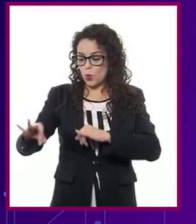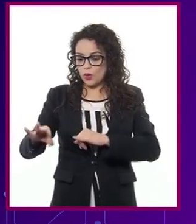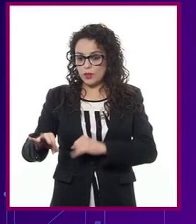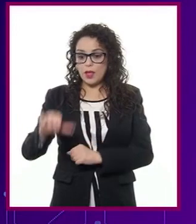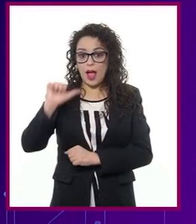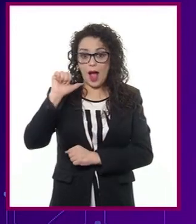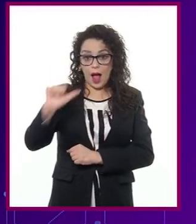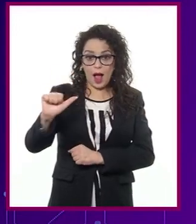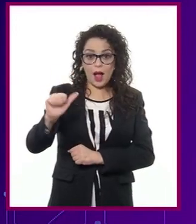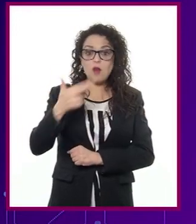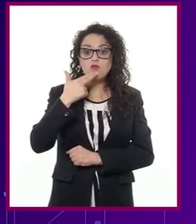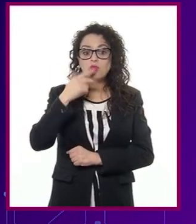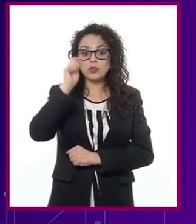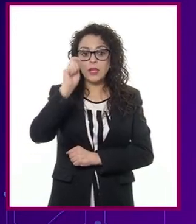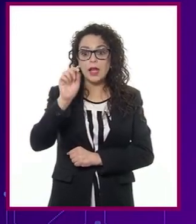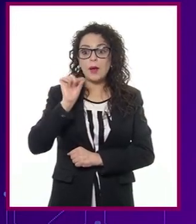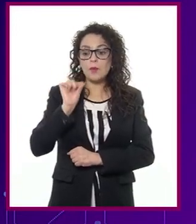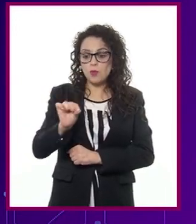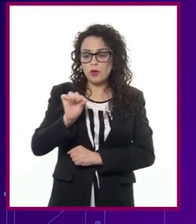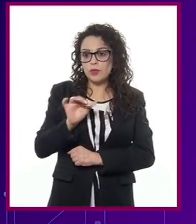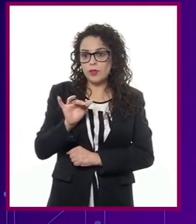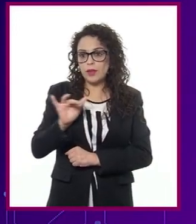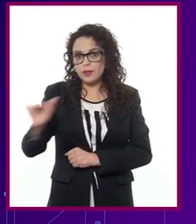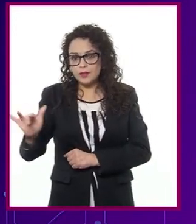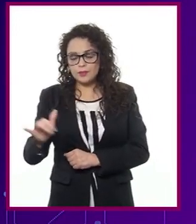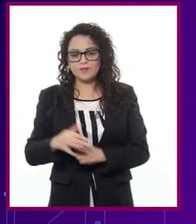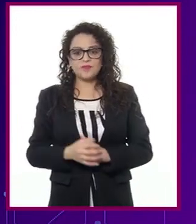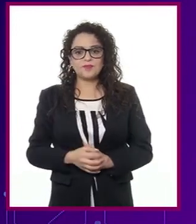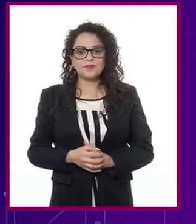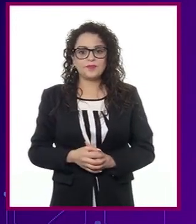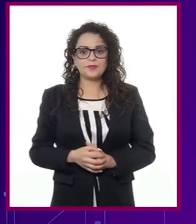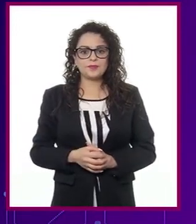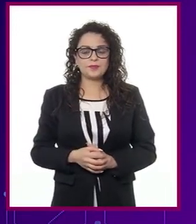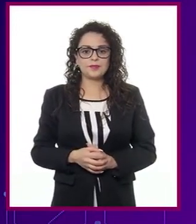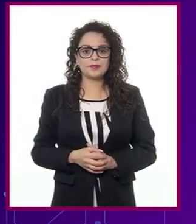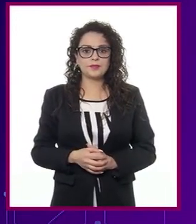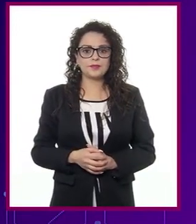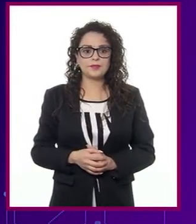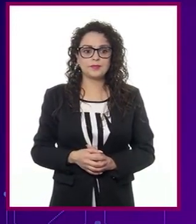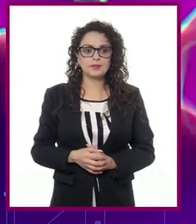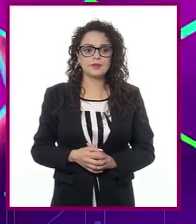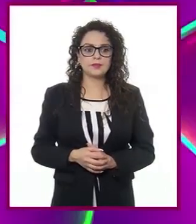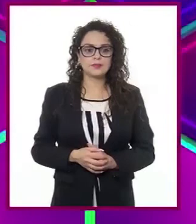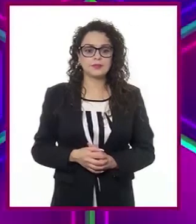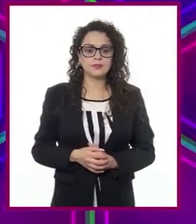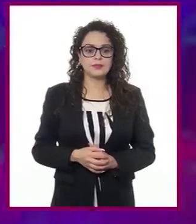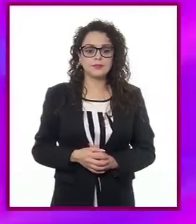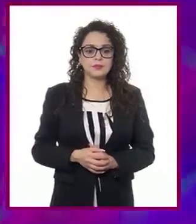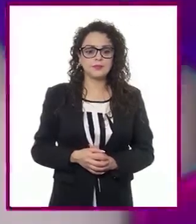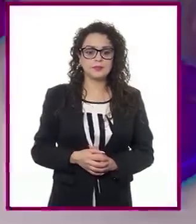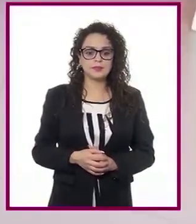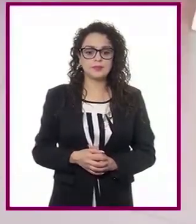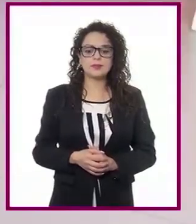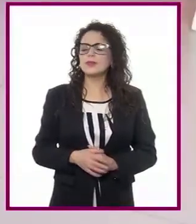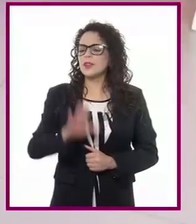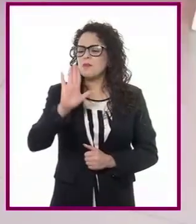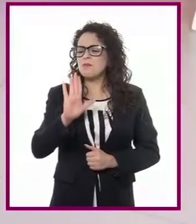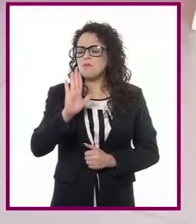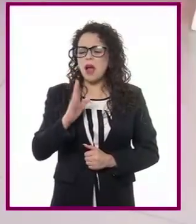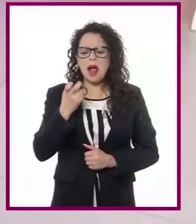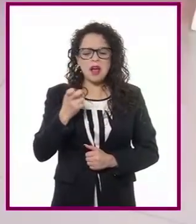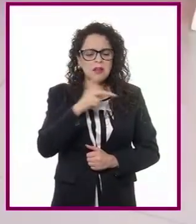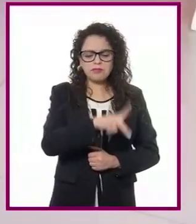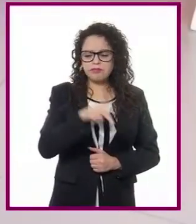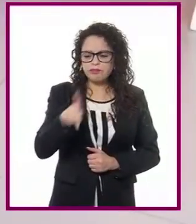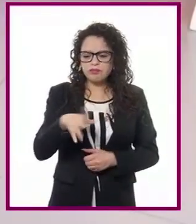recuadro A, la representación del porcentaje es como número decimal. ¿Qué similitudes se encuentran en